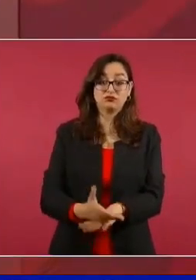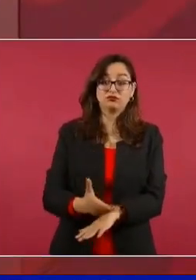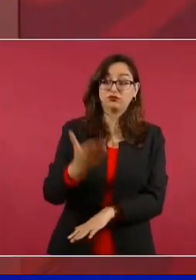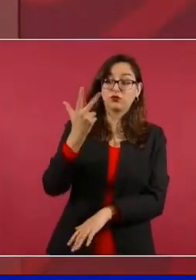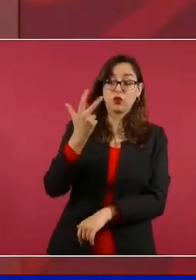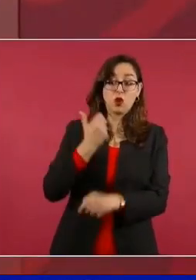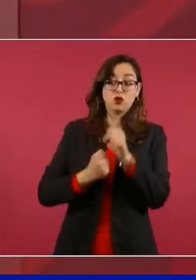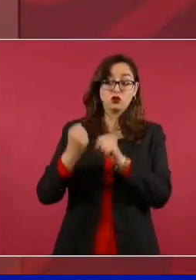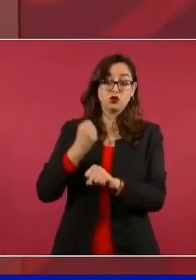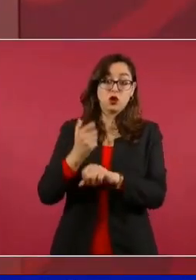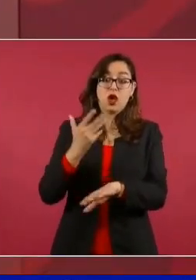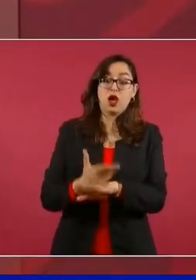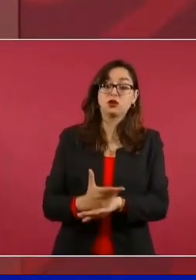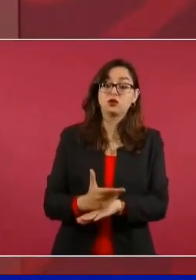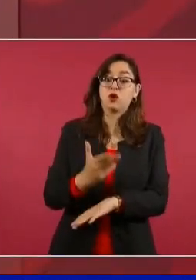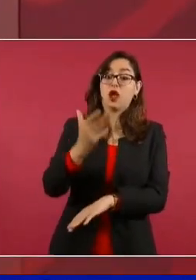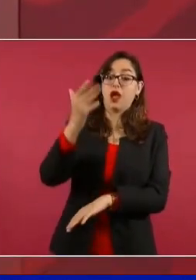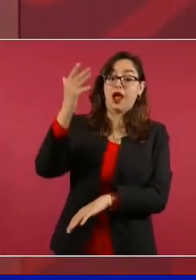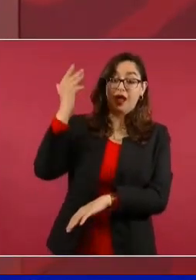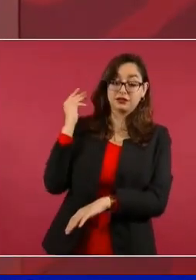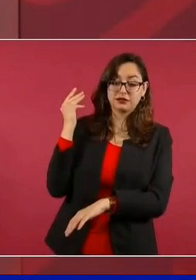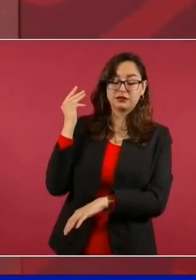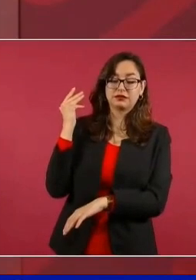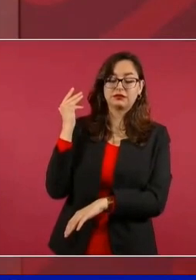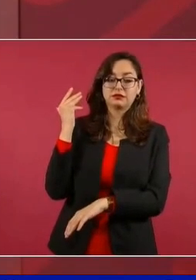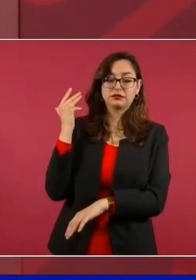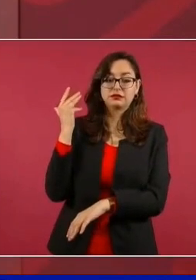Cuando sucedieron los hechos,